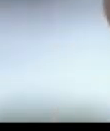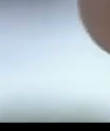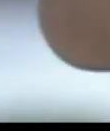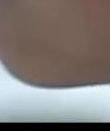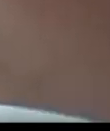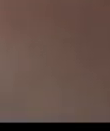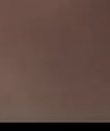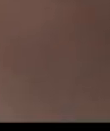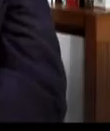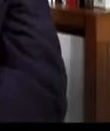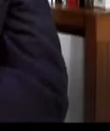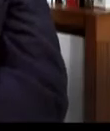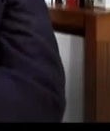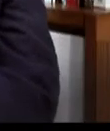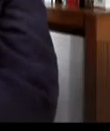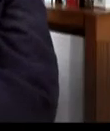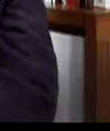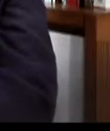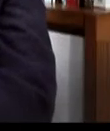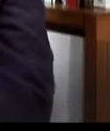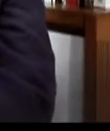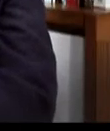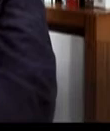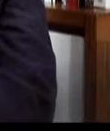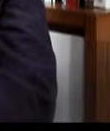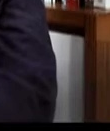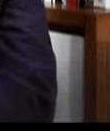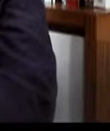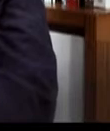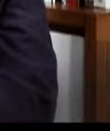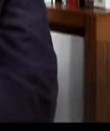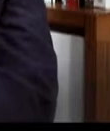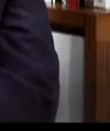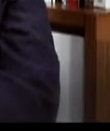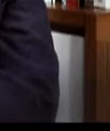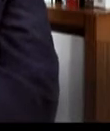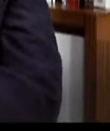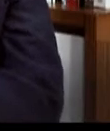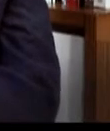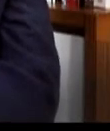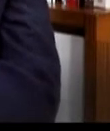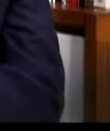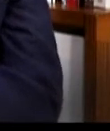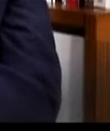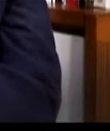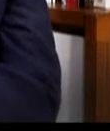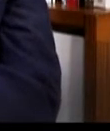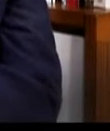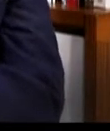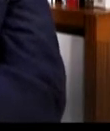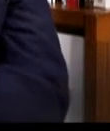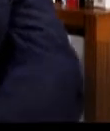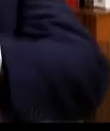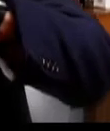políticos, detalla Rolando Cordera, profesor emérito de la Facultad de Economía de la UNAM.